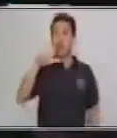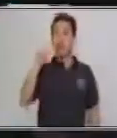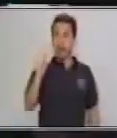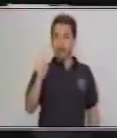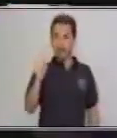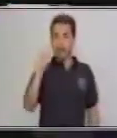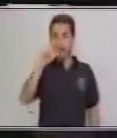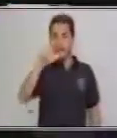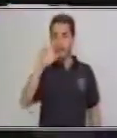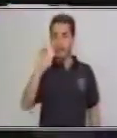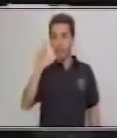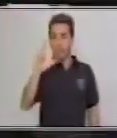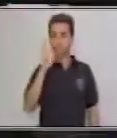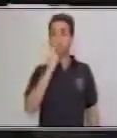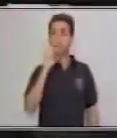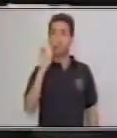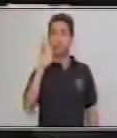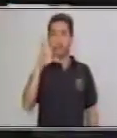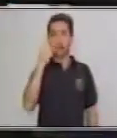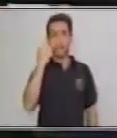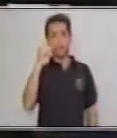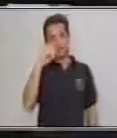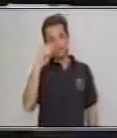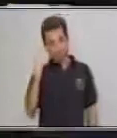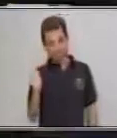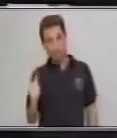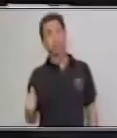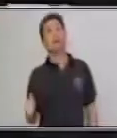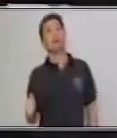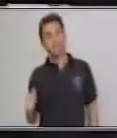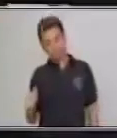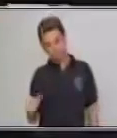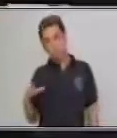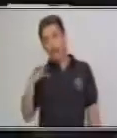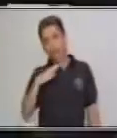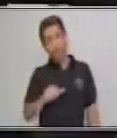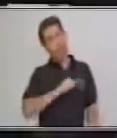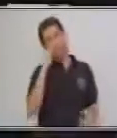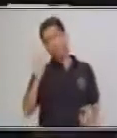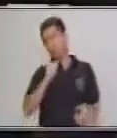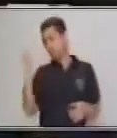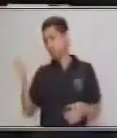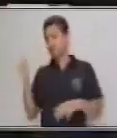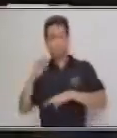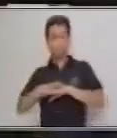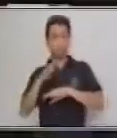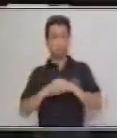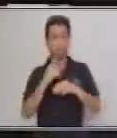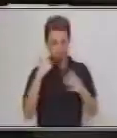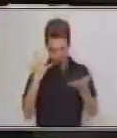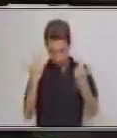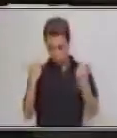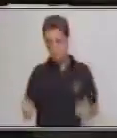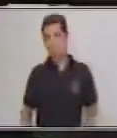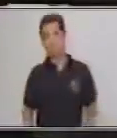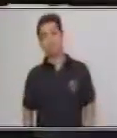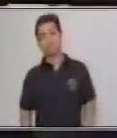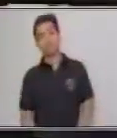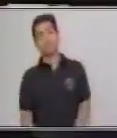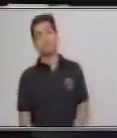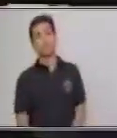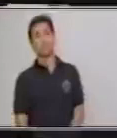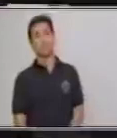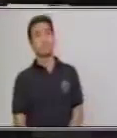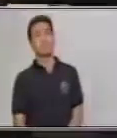Pero los textos narrativos no se detienen ahí. Hay muchos más. ¿Quieren conocerlos? Muy bien.